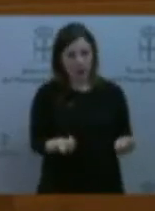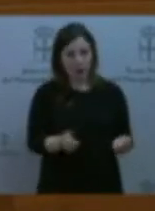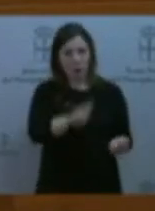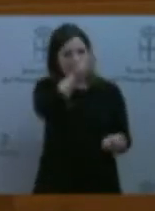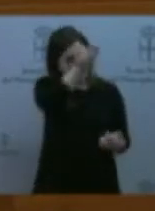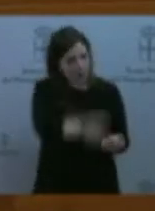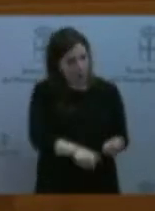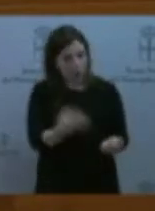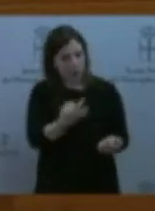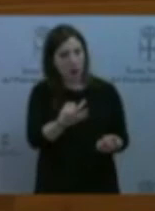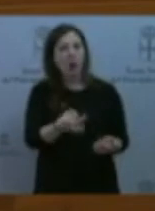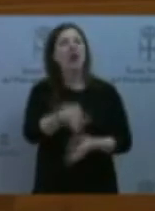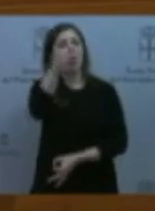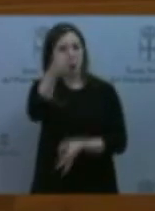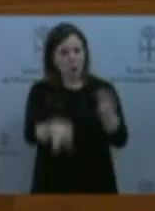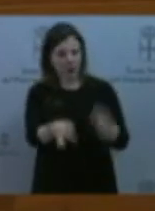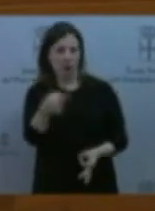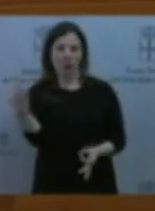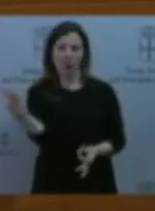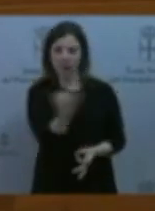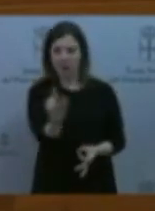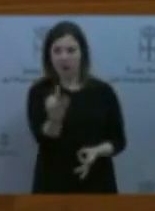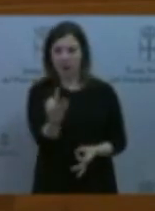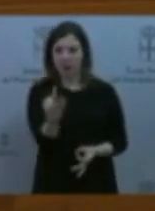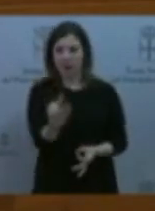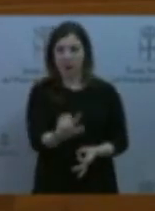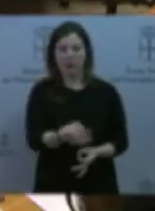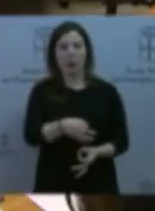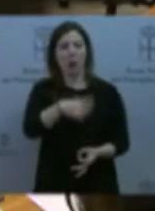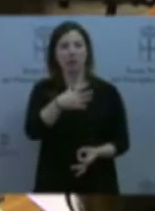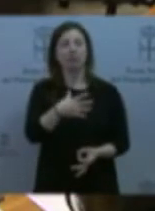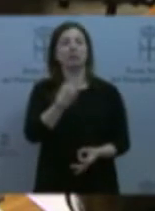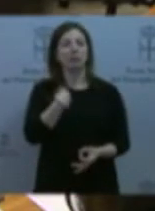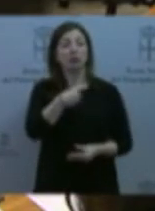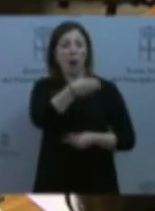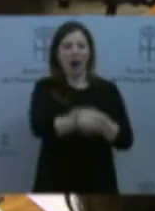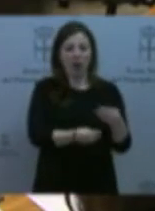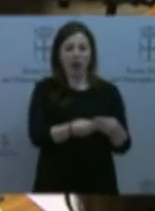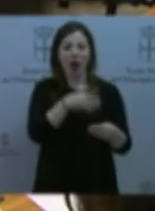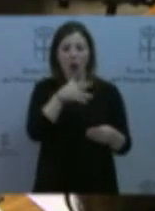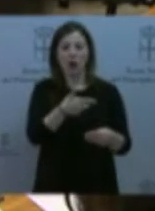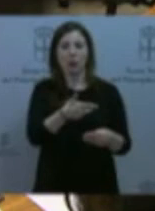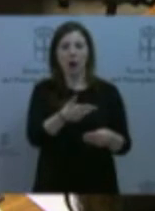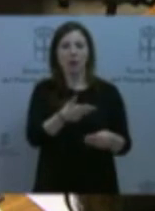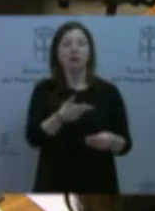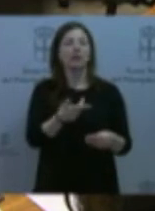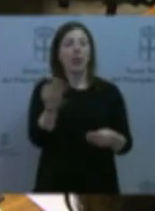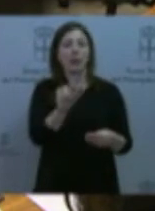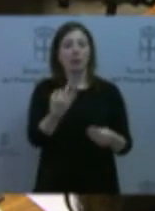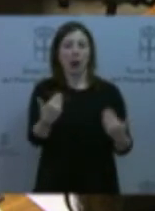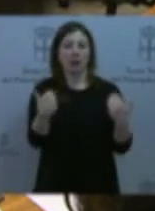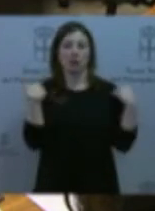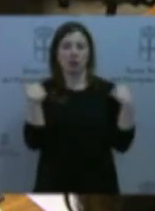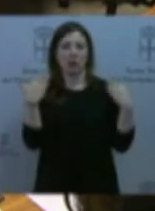individuo que tiene que pagar por lo que hace. Y los partidos políticos con representación parlamentaria deberíamos estar